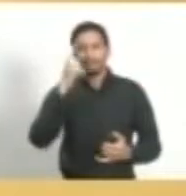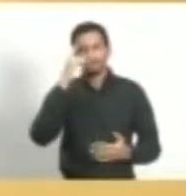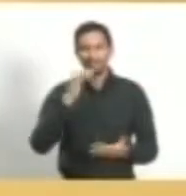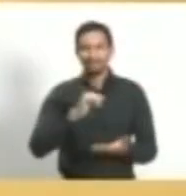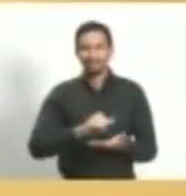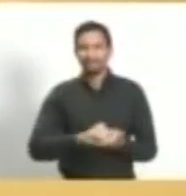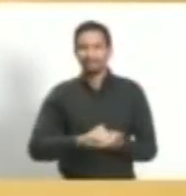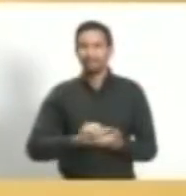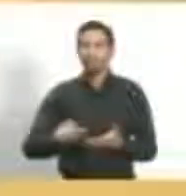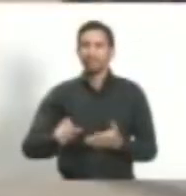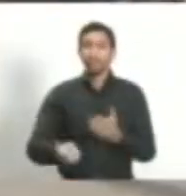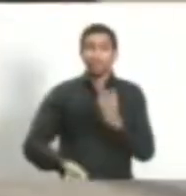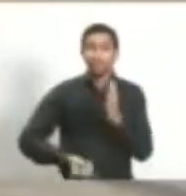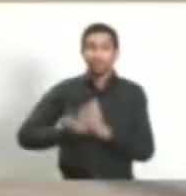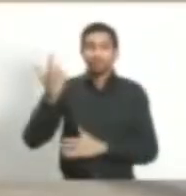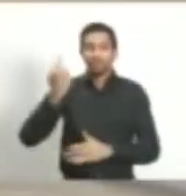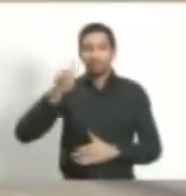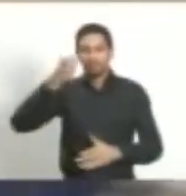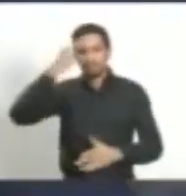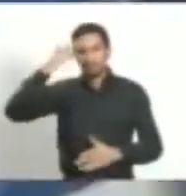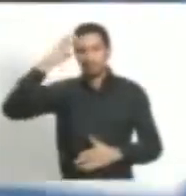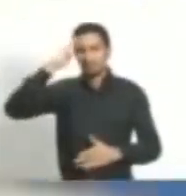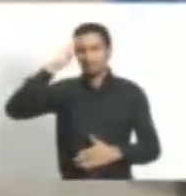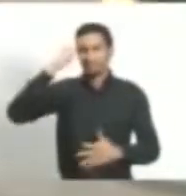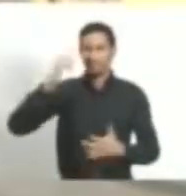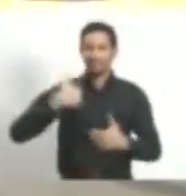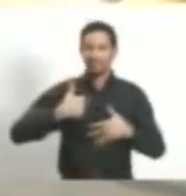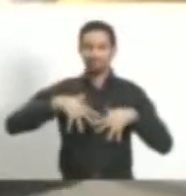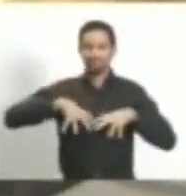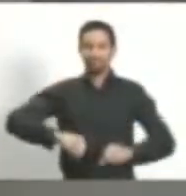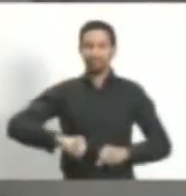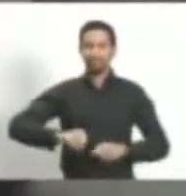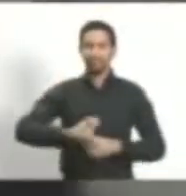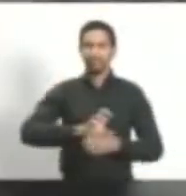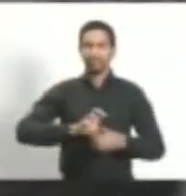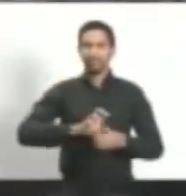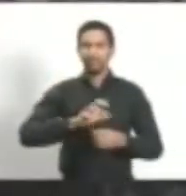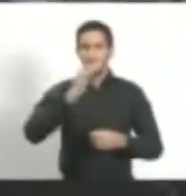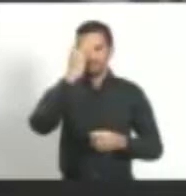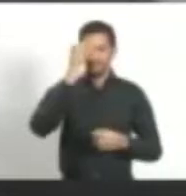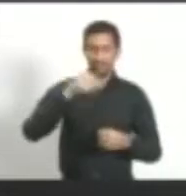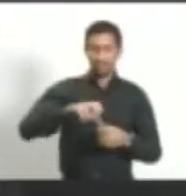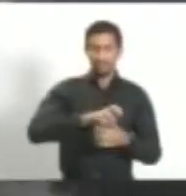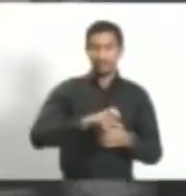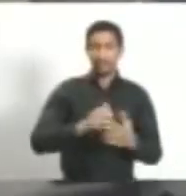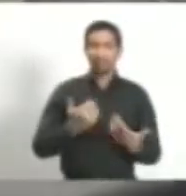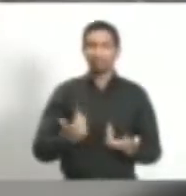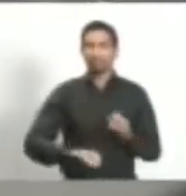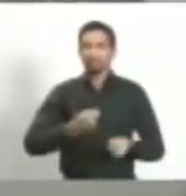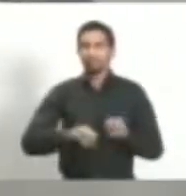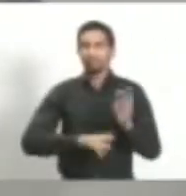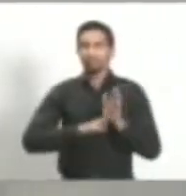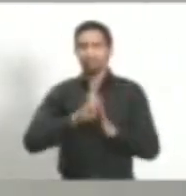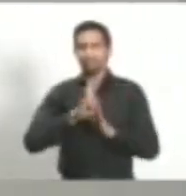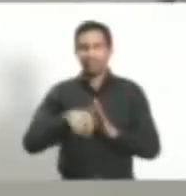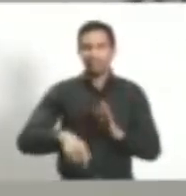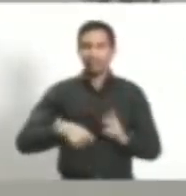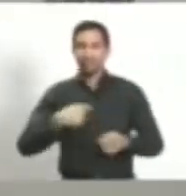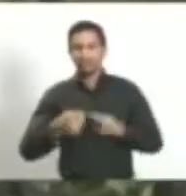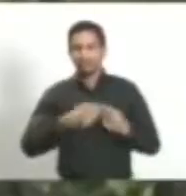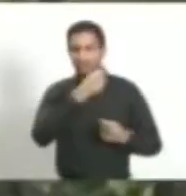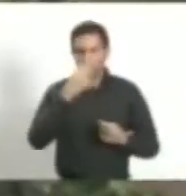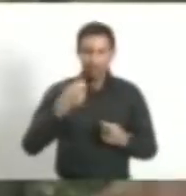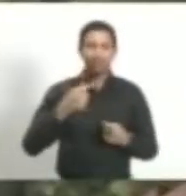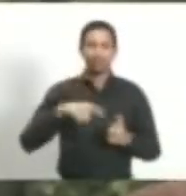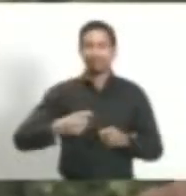grupos neoparamilitares que buscan apoderarse de la ciudad por su ubicación geoestratégica para el negocio de la droga y el tráfico de